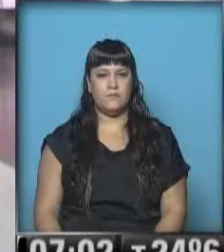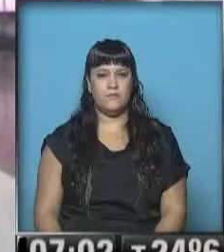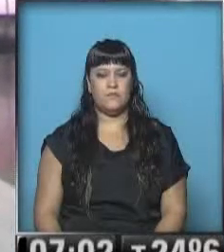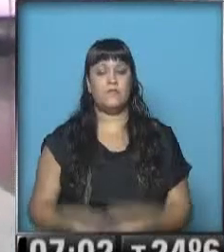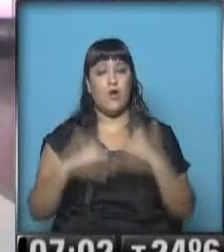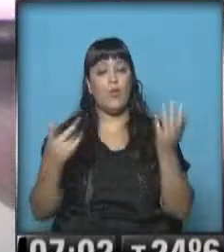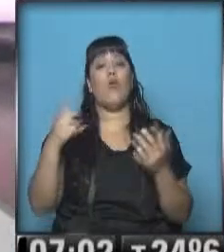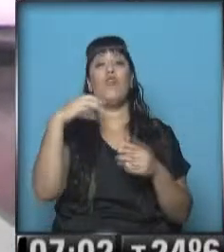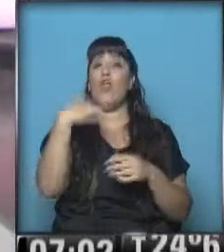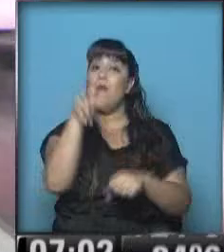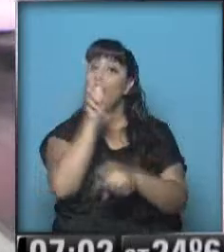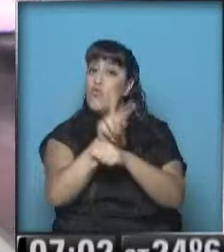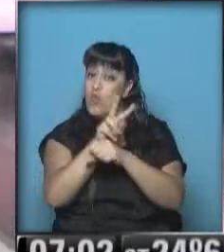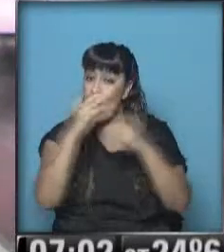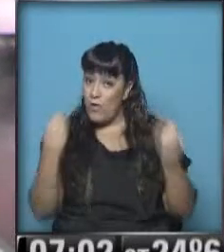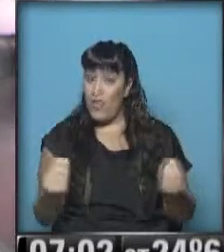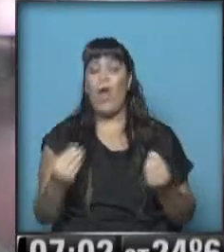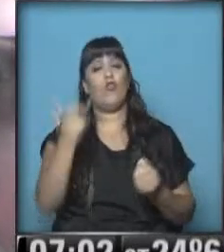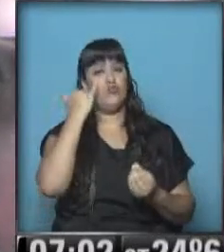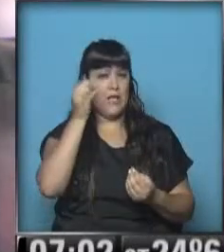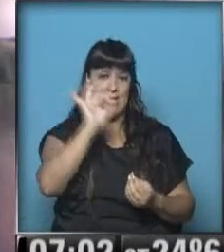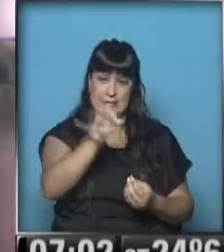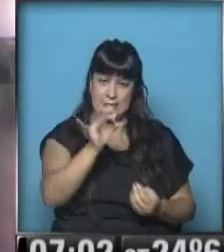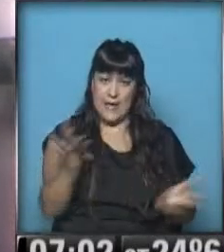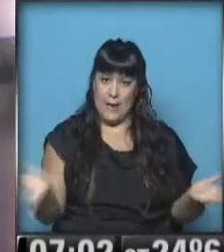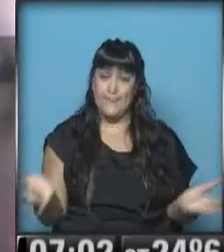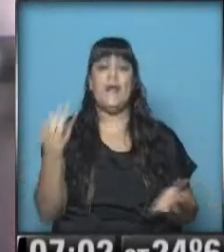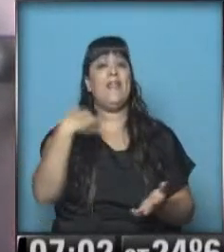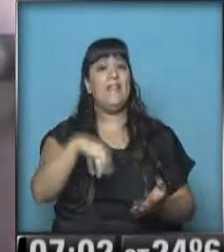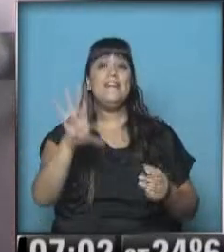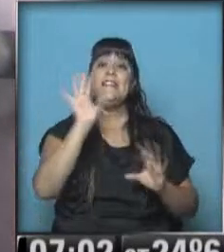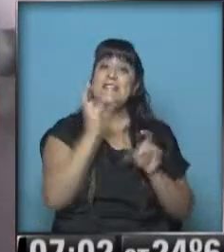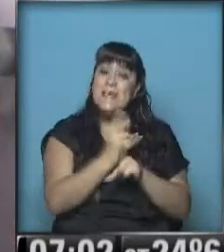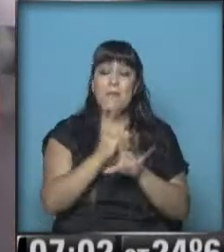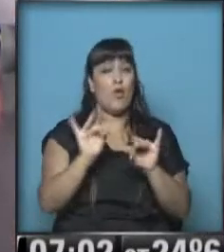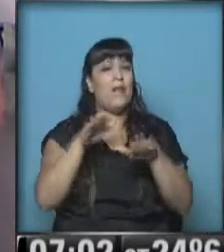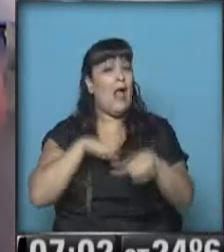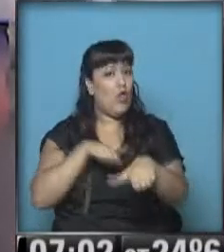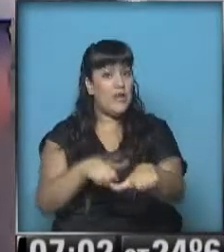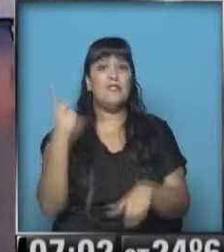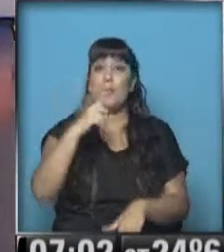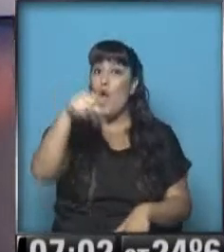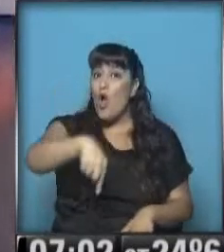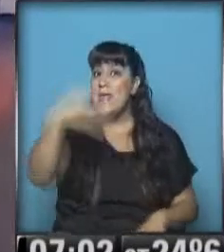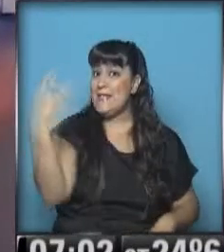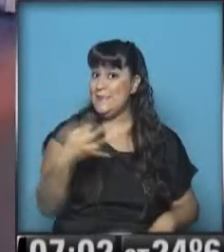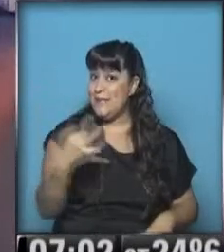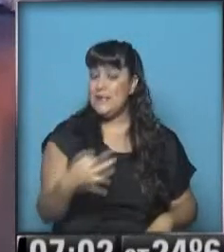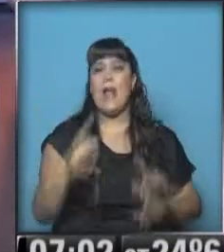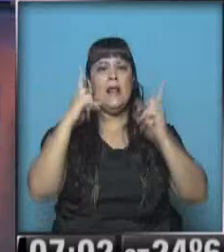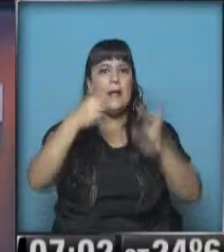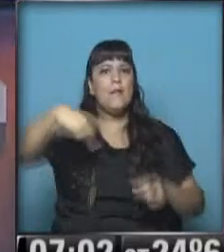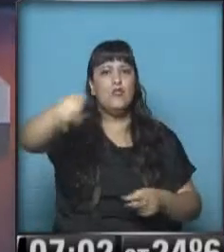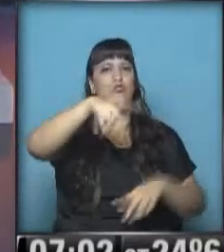Bueno, las precauciones ya está como consigna el día de hoy. Siempre es complicado el tránsito, ¿no? Pero hoy en especial. No, y sobre todo teniendo en